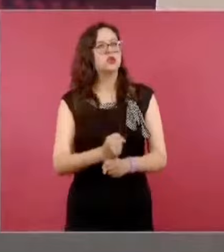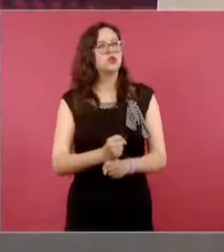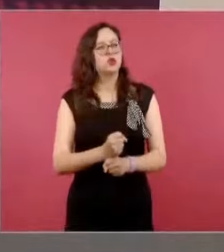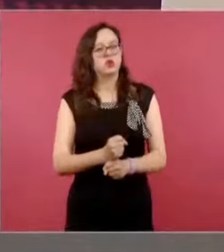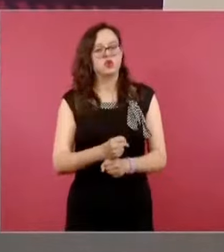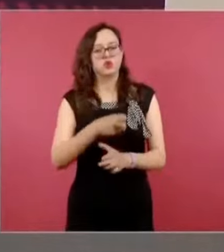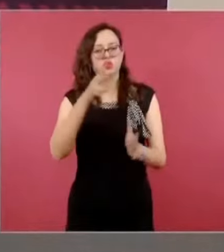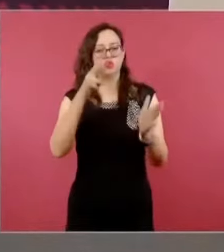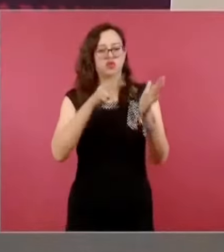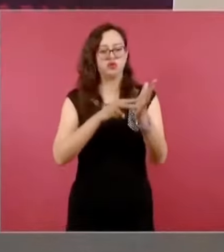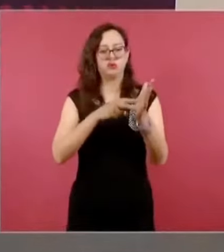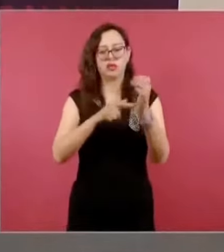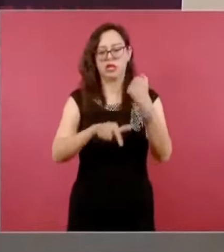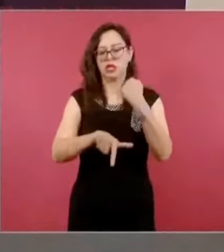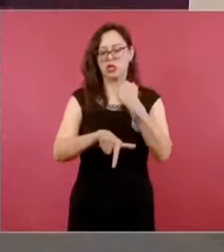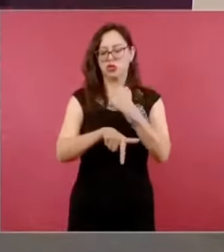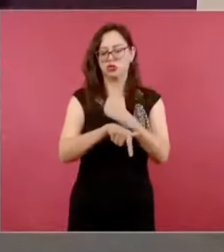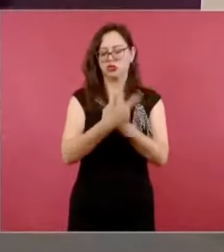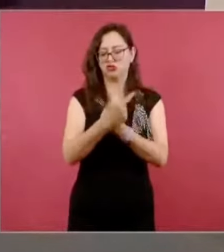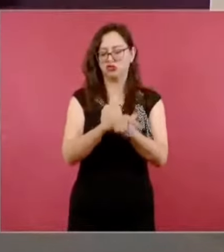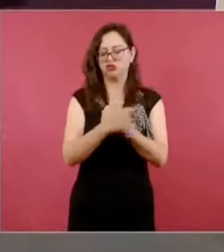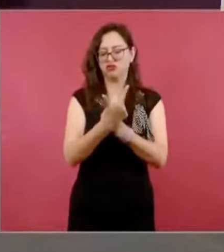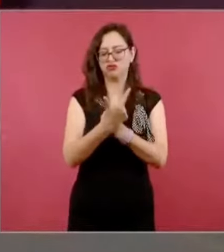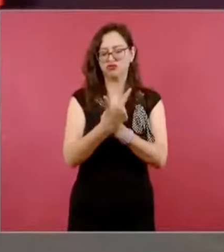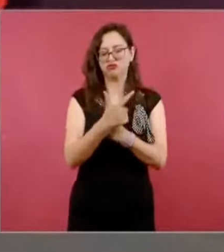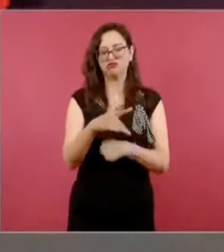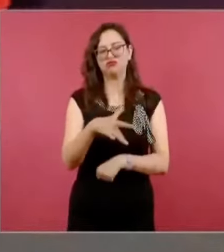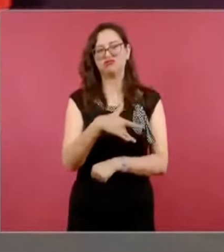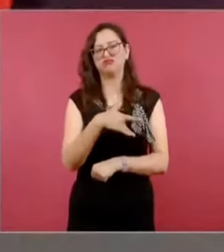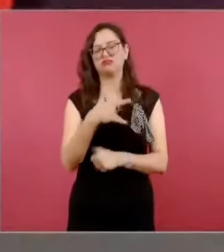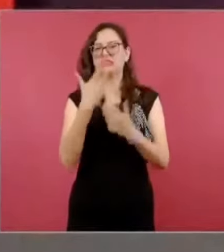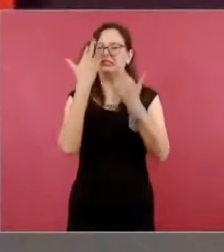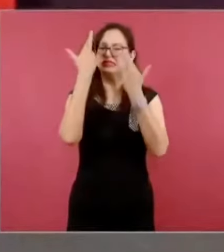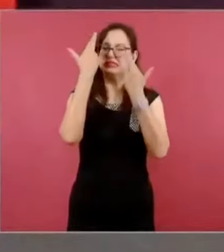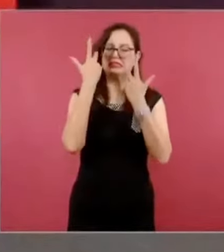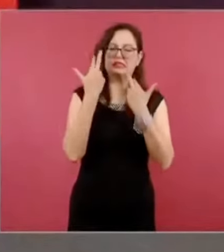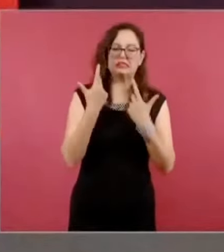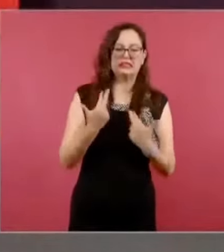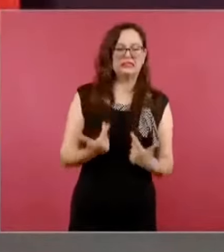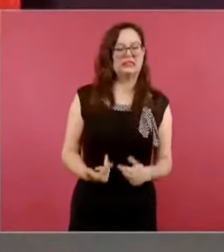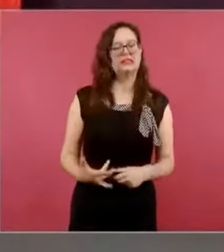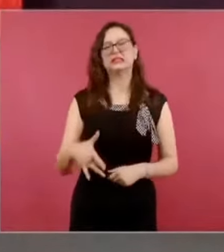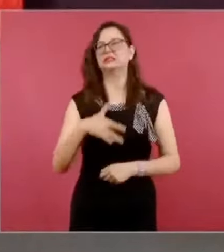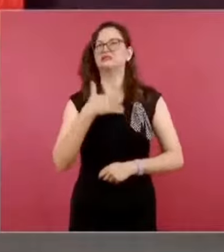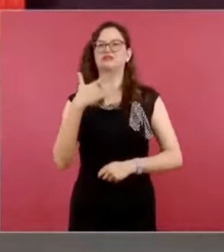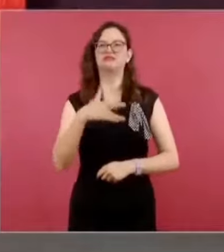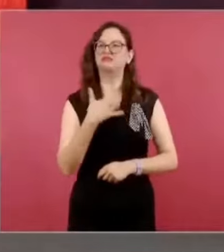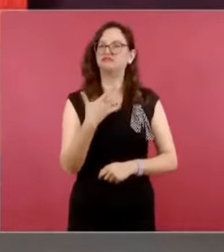2012, de que muchos dijeron, nunca vamos a lograr un cambio así.